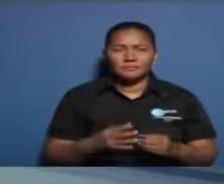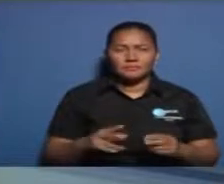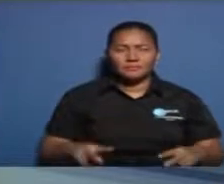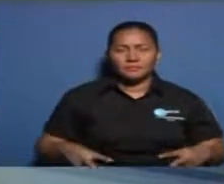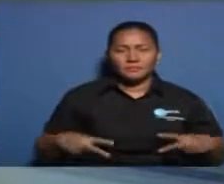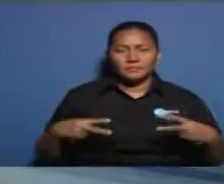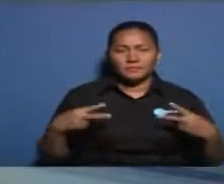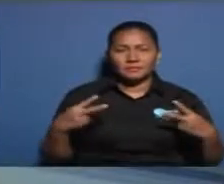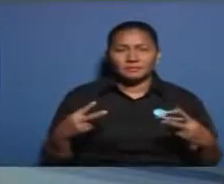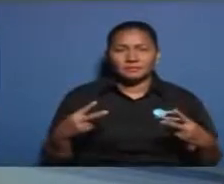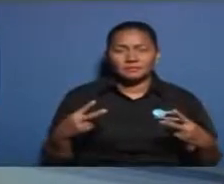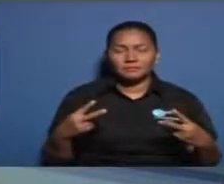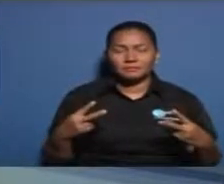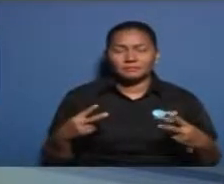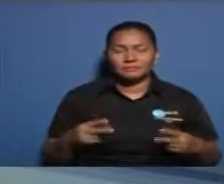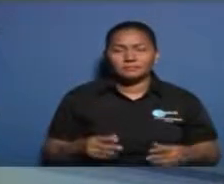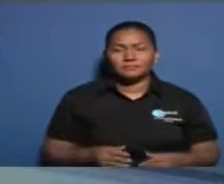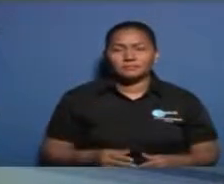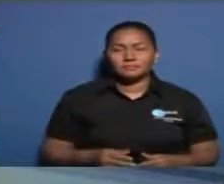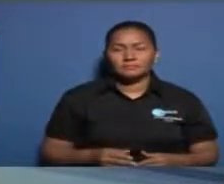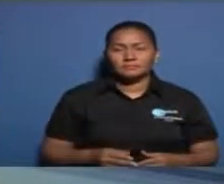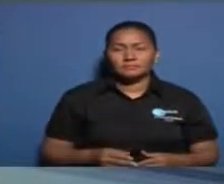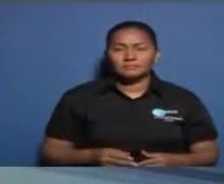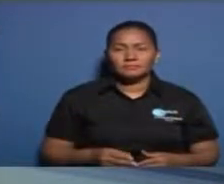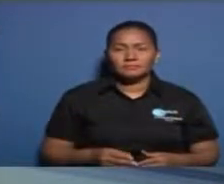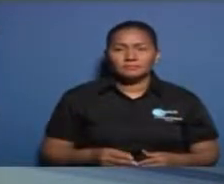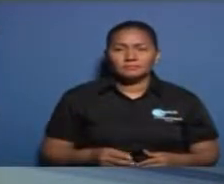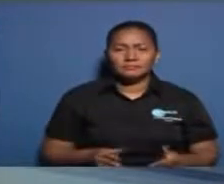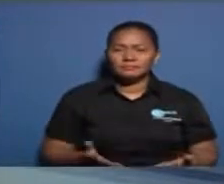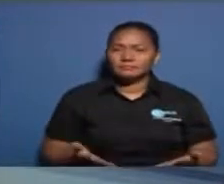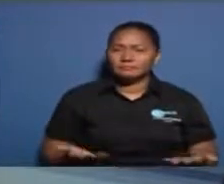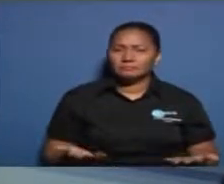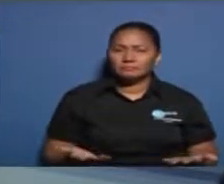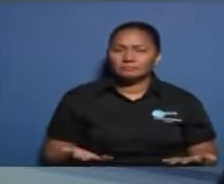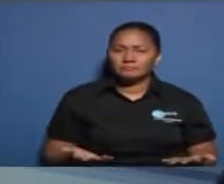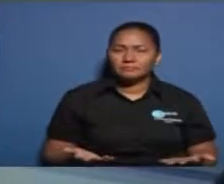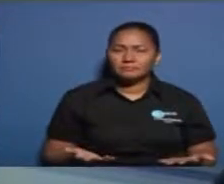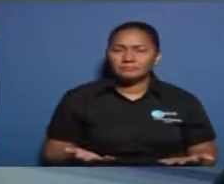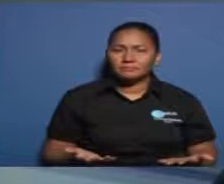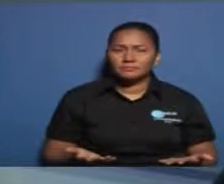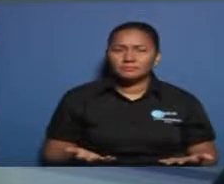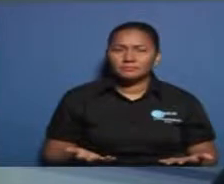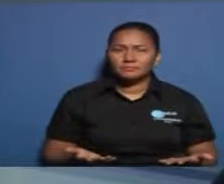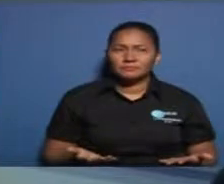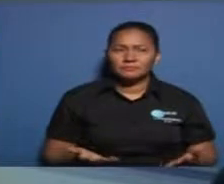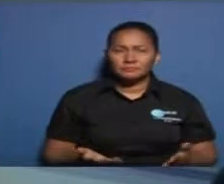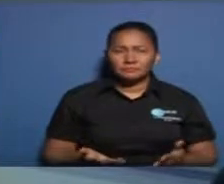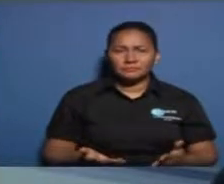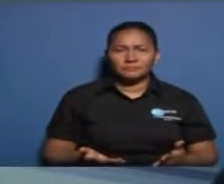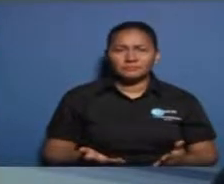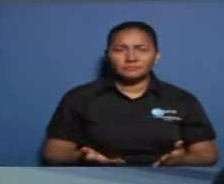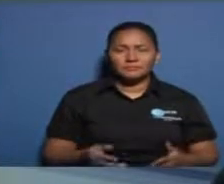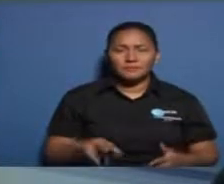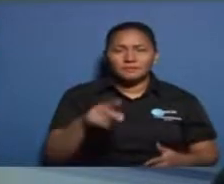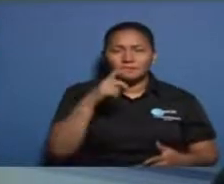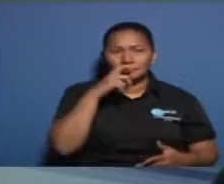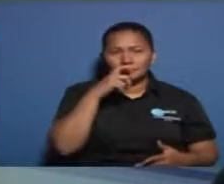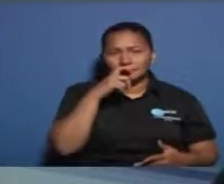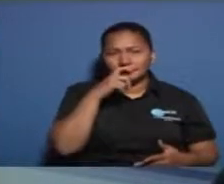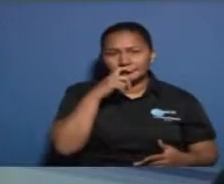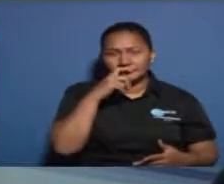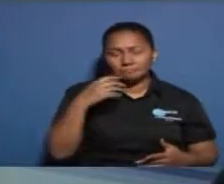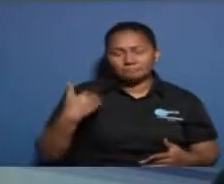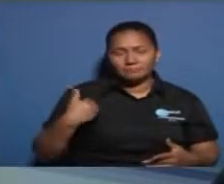para tener absoluto dominio sobre ella con qué objetivo determinar una paternidad que no